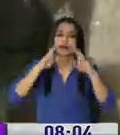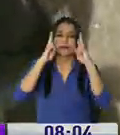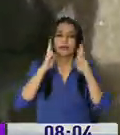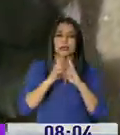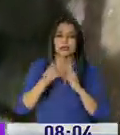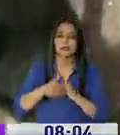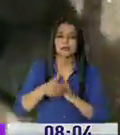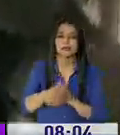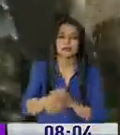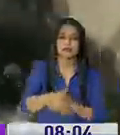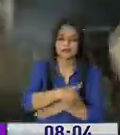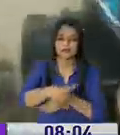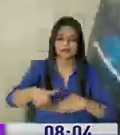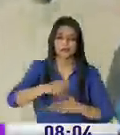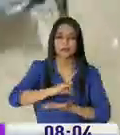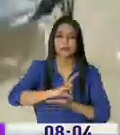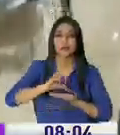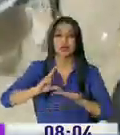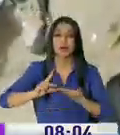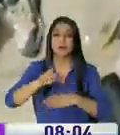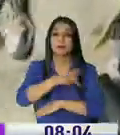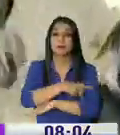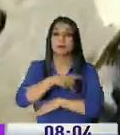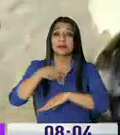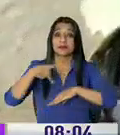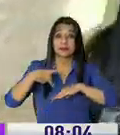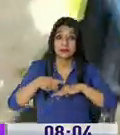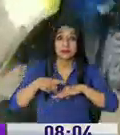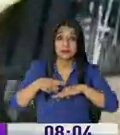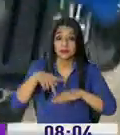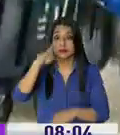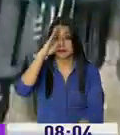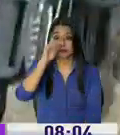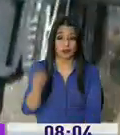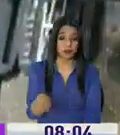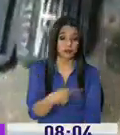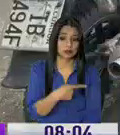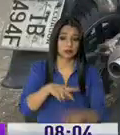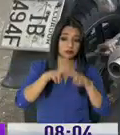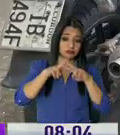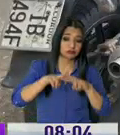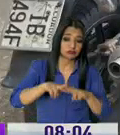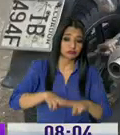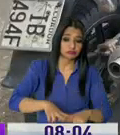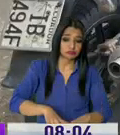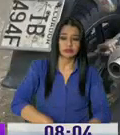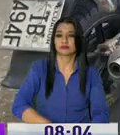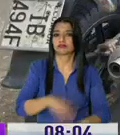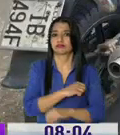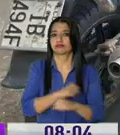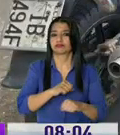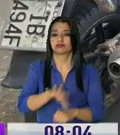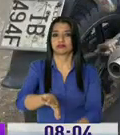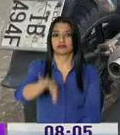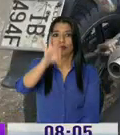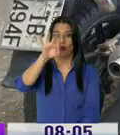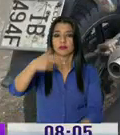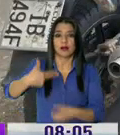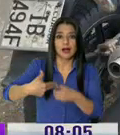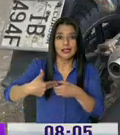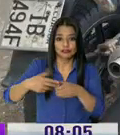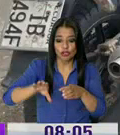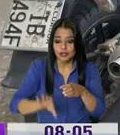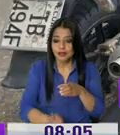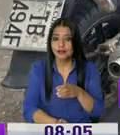las provincias de Napo y Pichincha. Y tras una revisión que hicieron minuciosa, se encontraron en el interior del tanque de